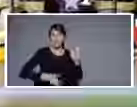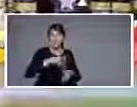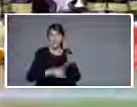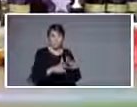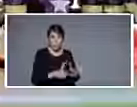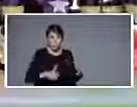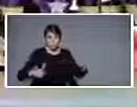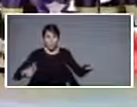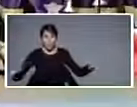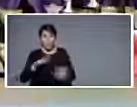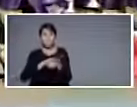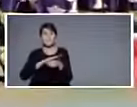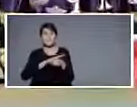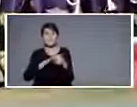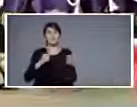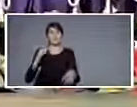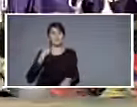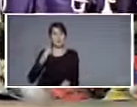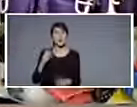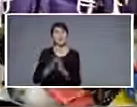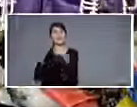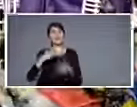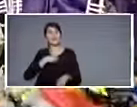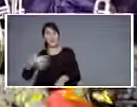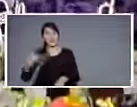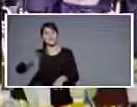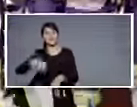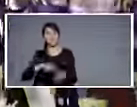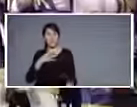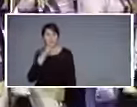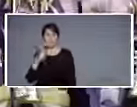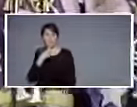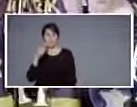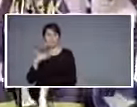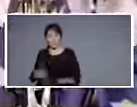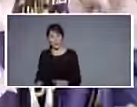el Cabo, Taco y Santa Clara. Es que me da vergüenza pasar con